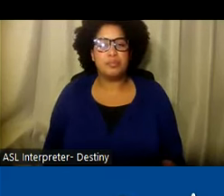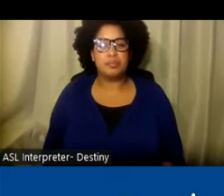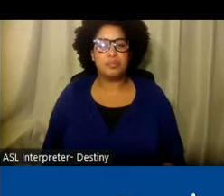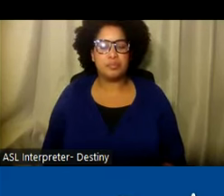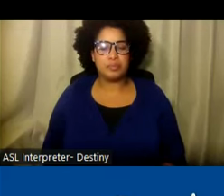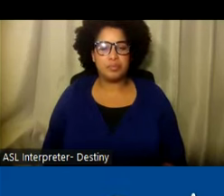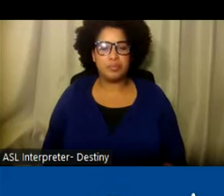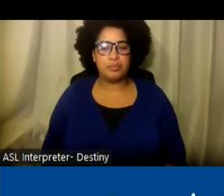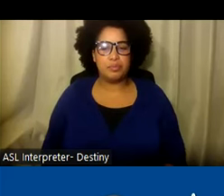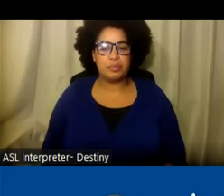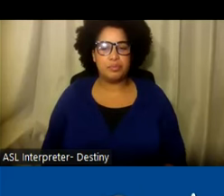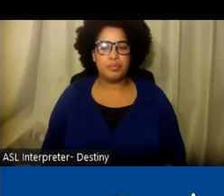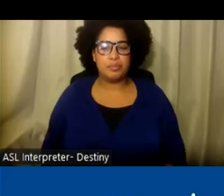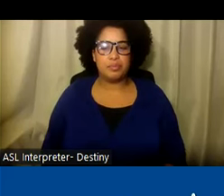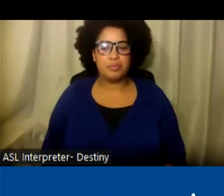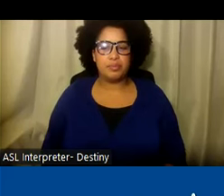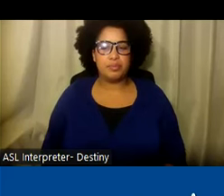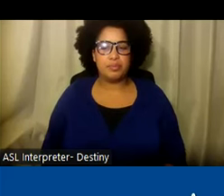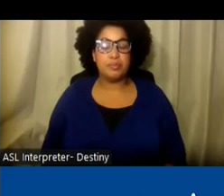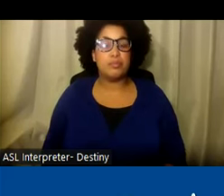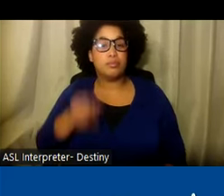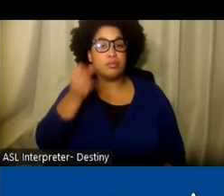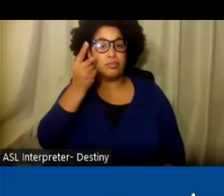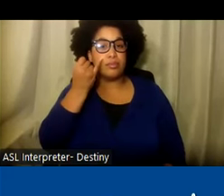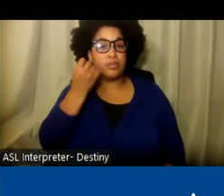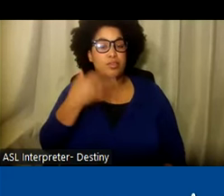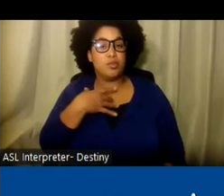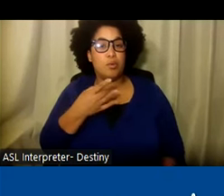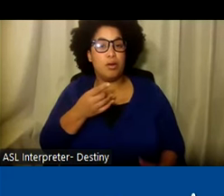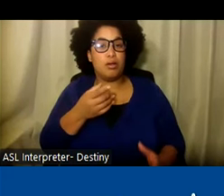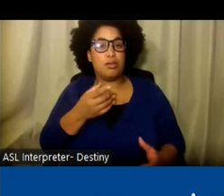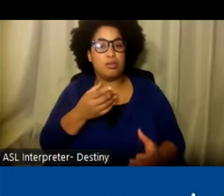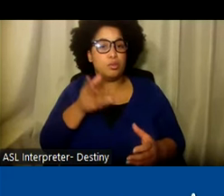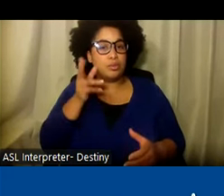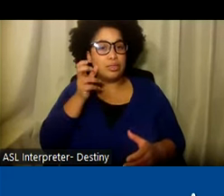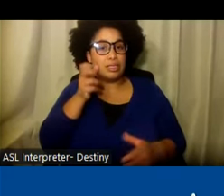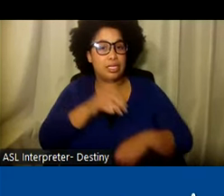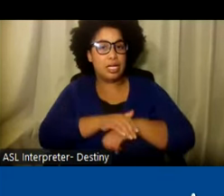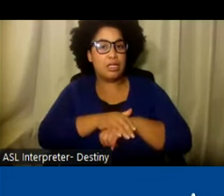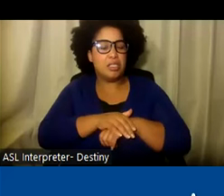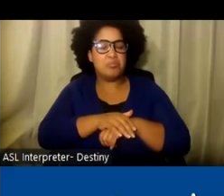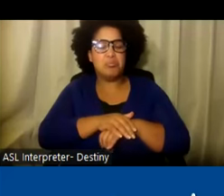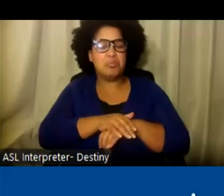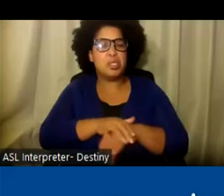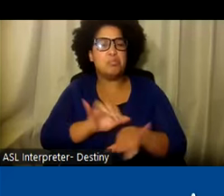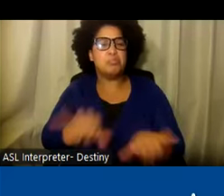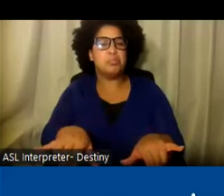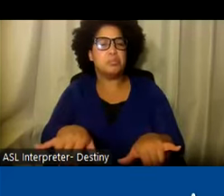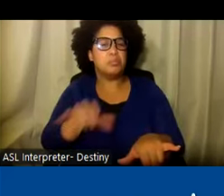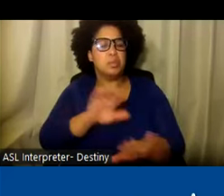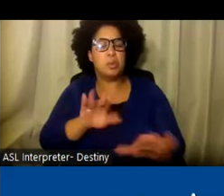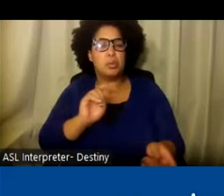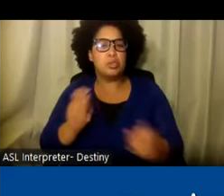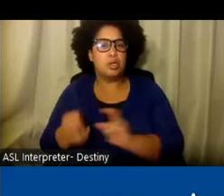inglés al fondo. If you prefer to listen in English, please stay with the original sound. If you